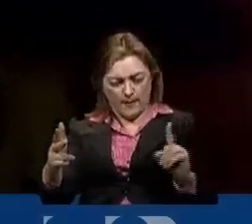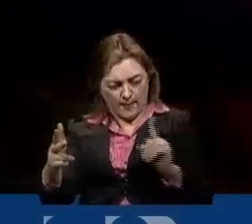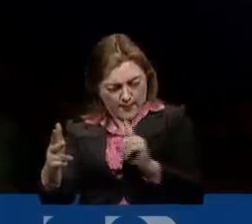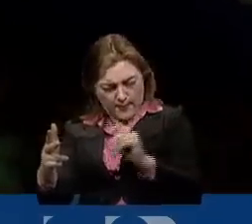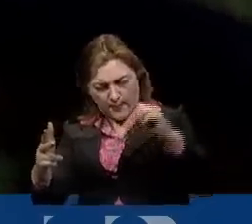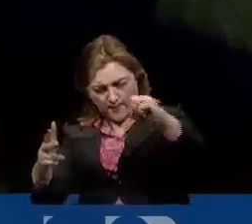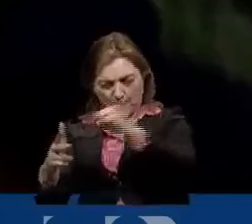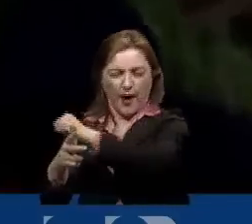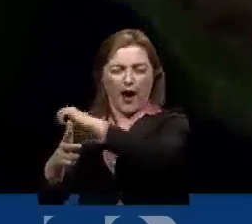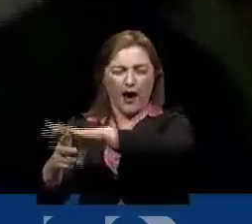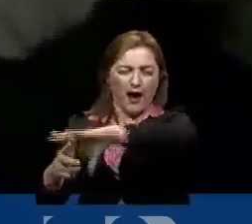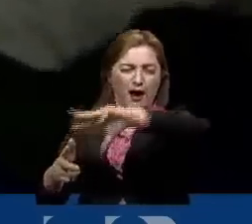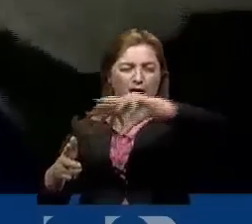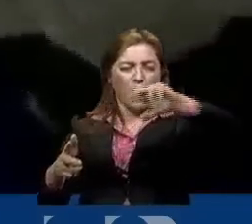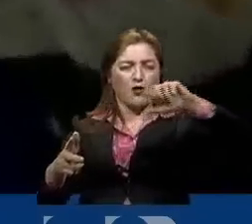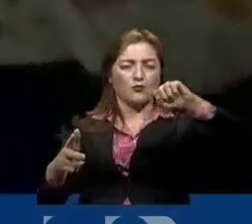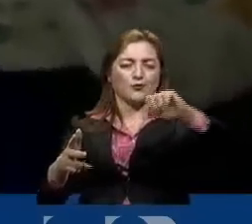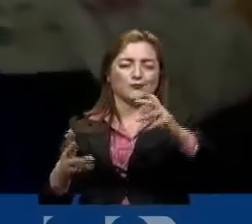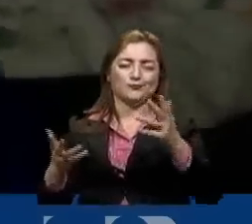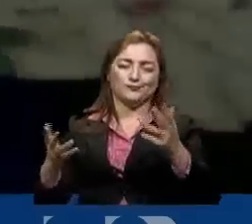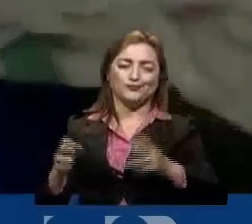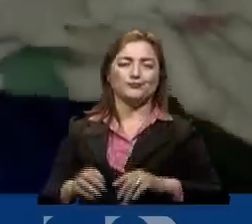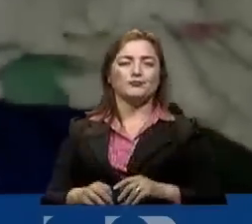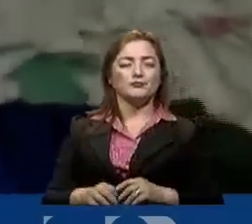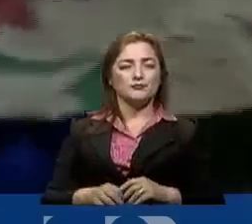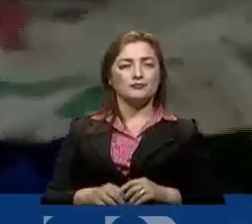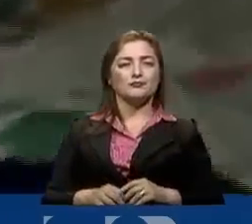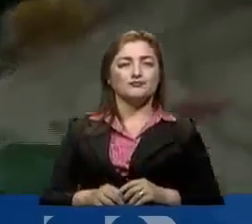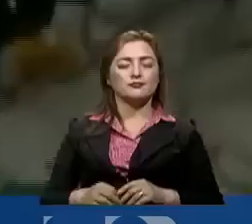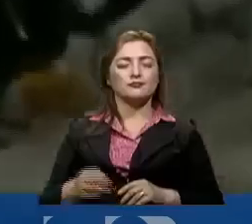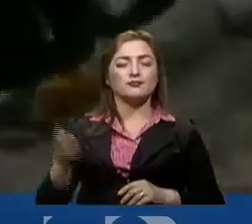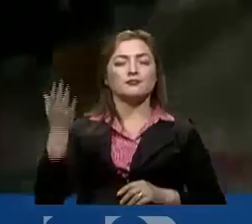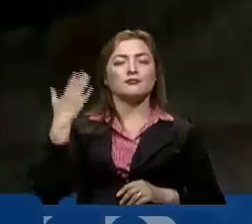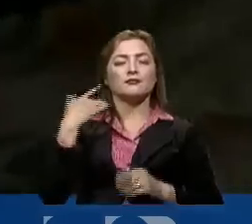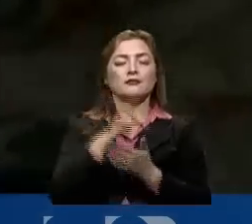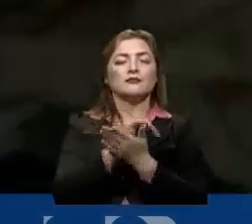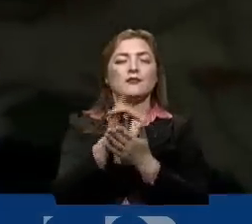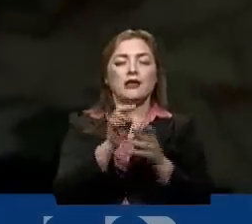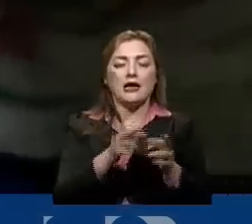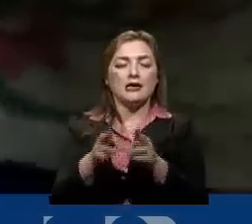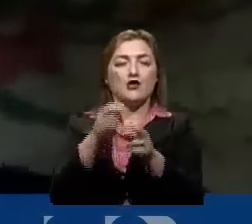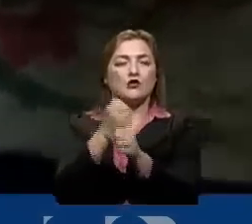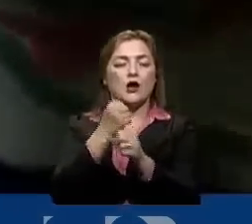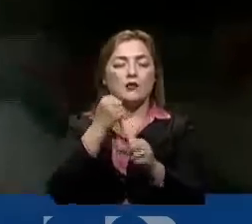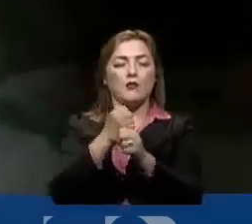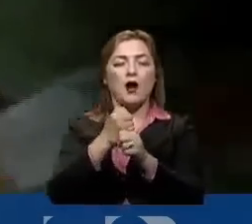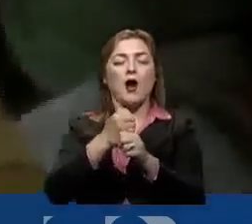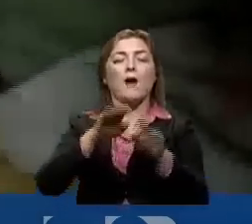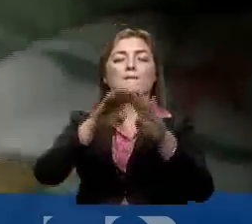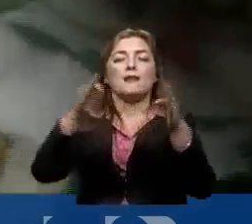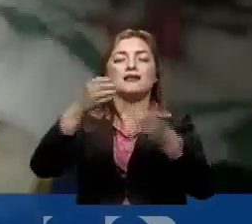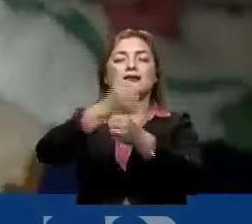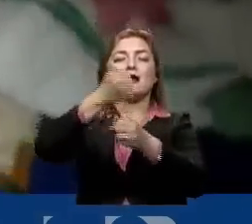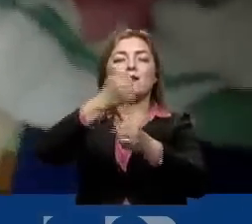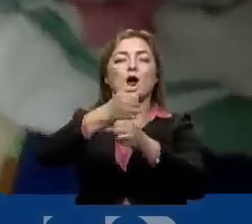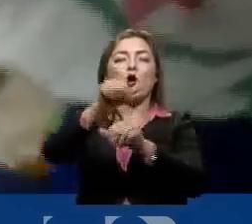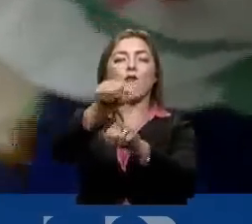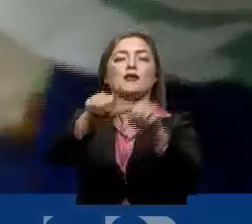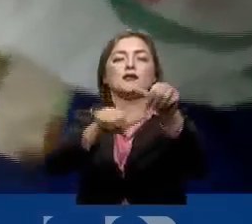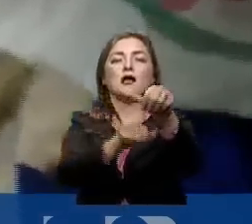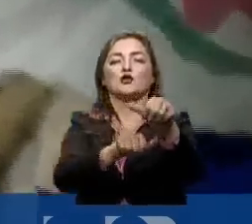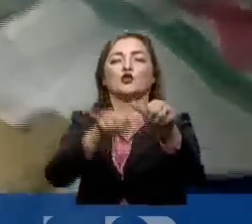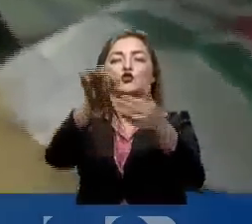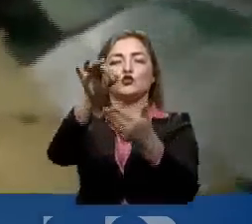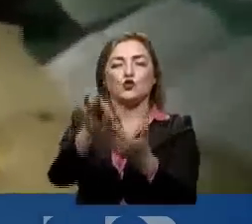de carros en el sector. Igual estamos trabajando. La semana anterior intervenimos el Machangara, hicimos una mesa de trabajo conjunto a la administración zonal, donde